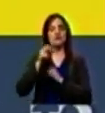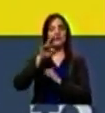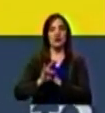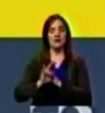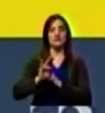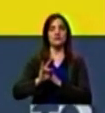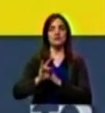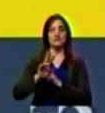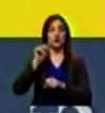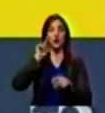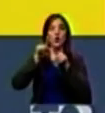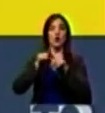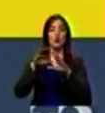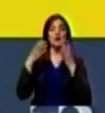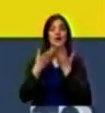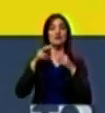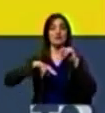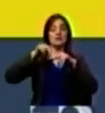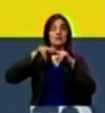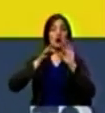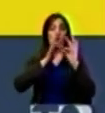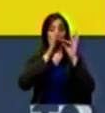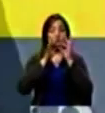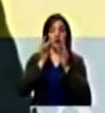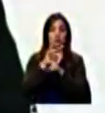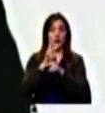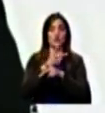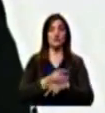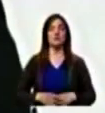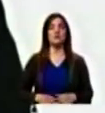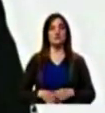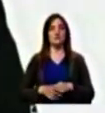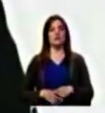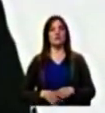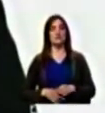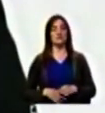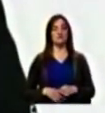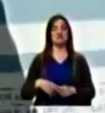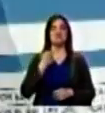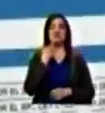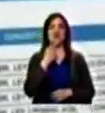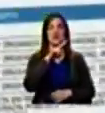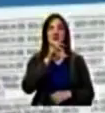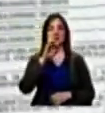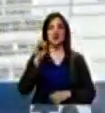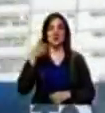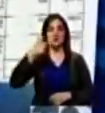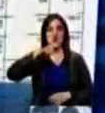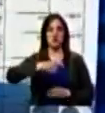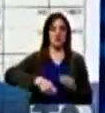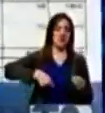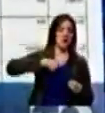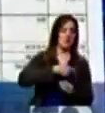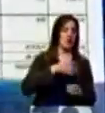sin coordinar con el Comité para la Reconstrucción y Reactivación Productiva. Hoy de la Torre aseguró que los 300 millones tomados se